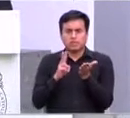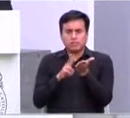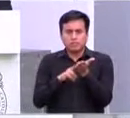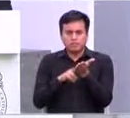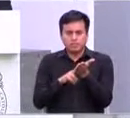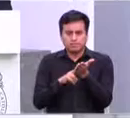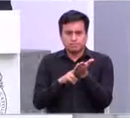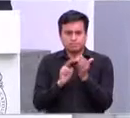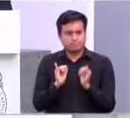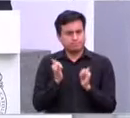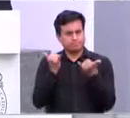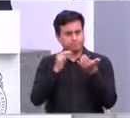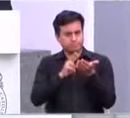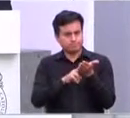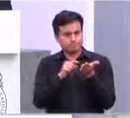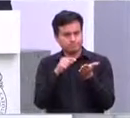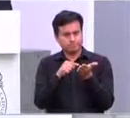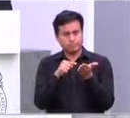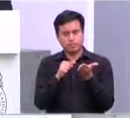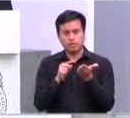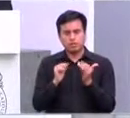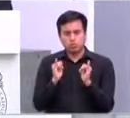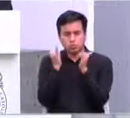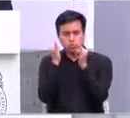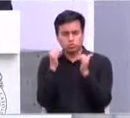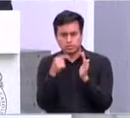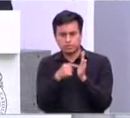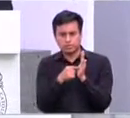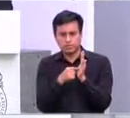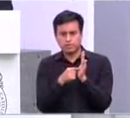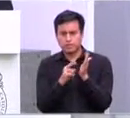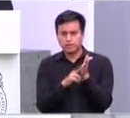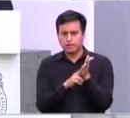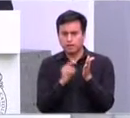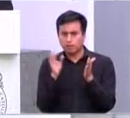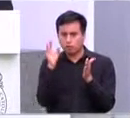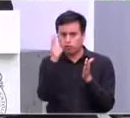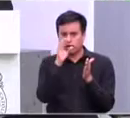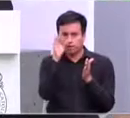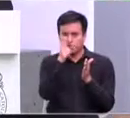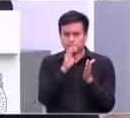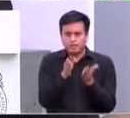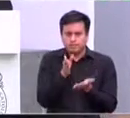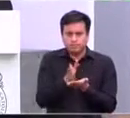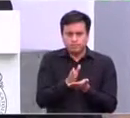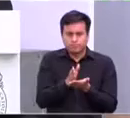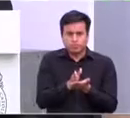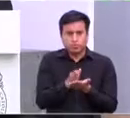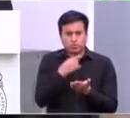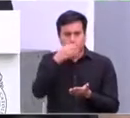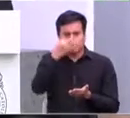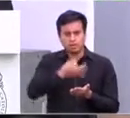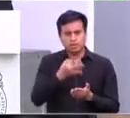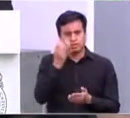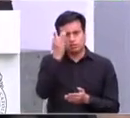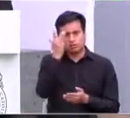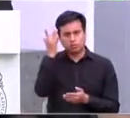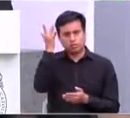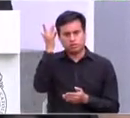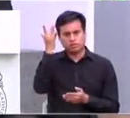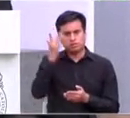es decir ese gozo de la verdad buscada con rigor y honestidad intelectual